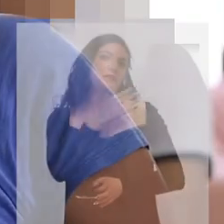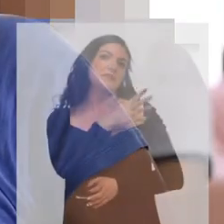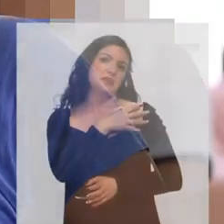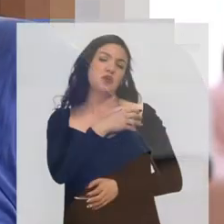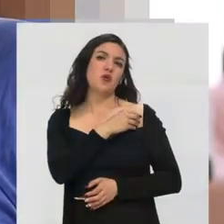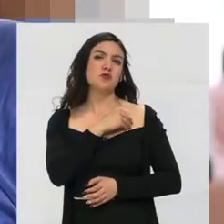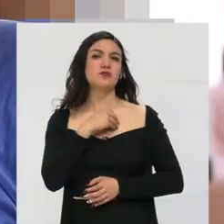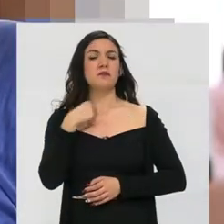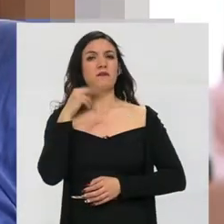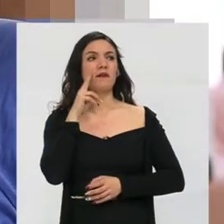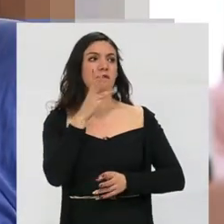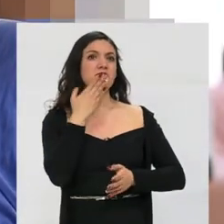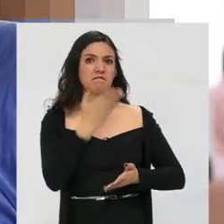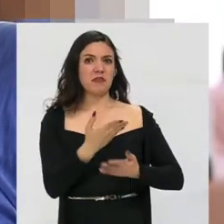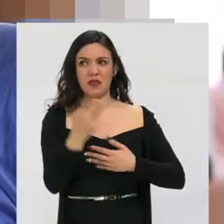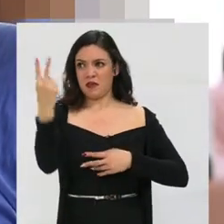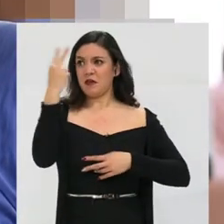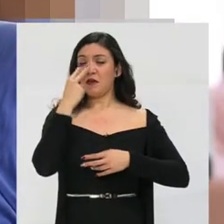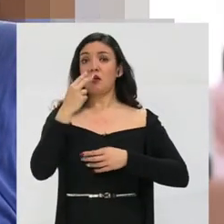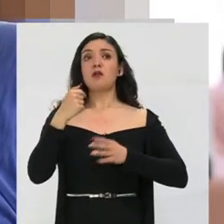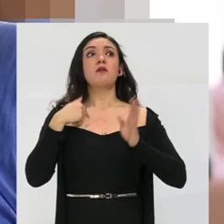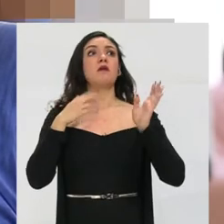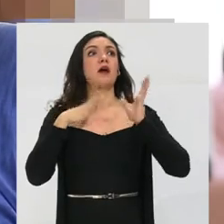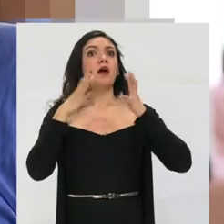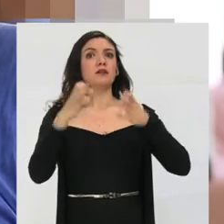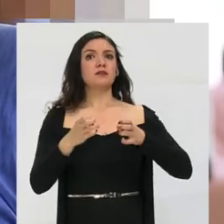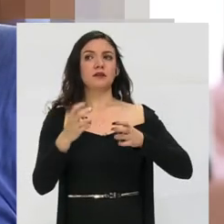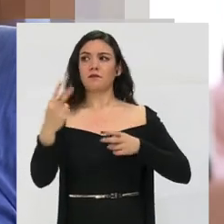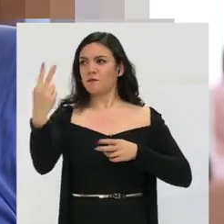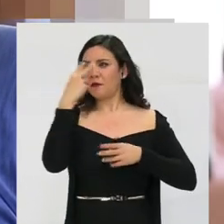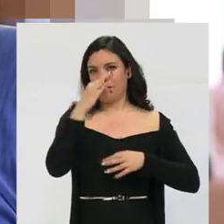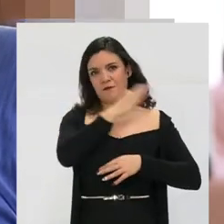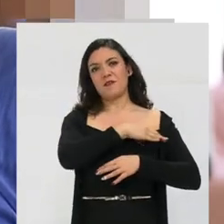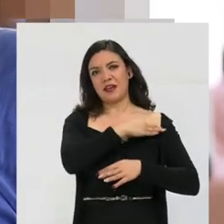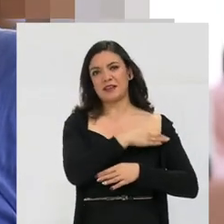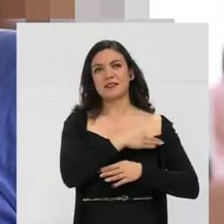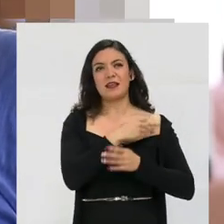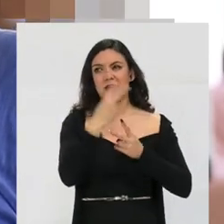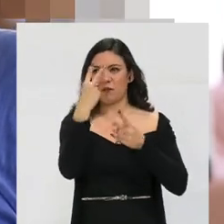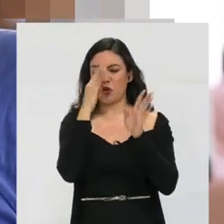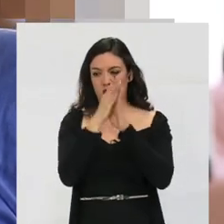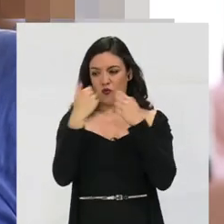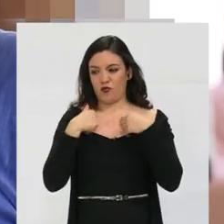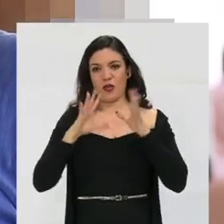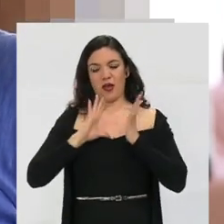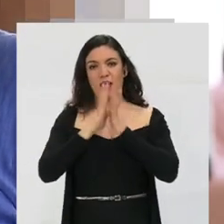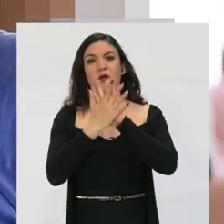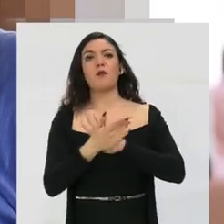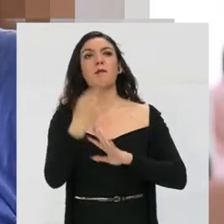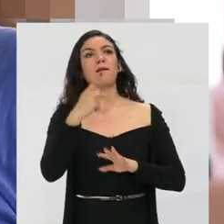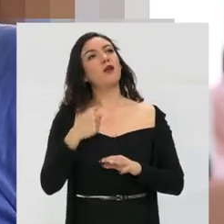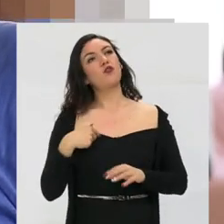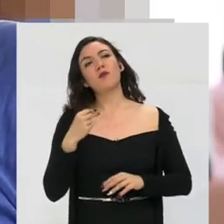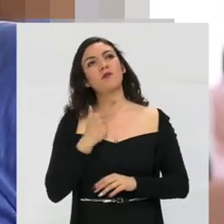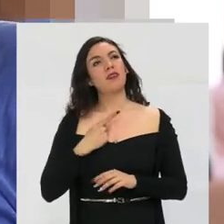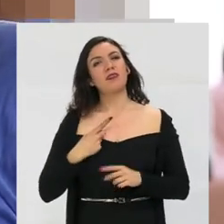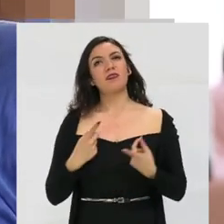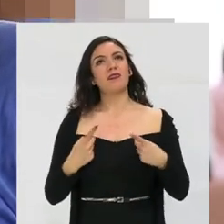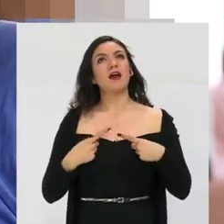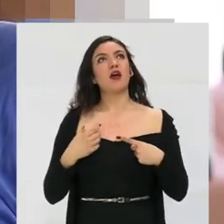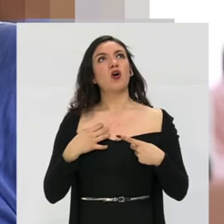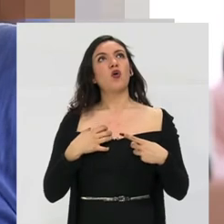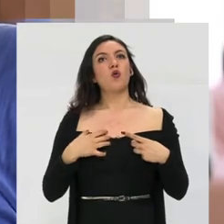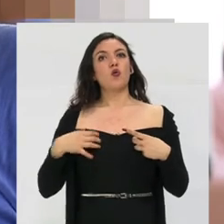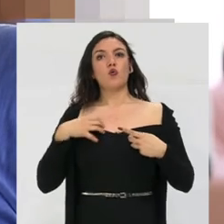Pues mis hijos sí me ven bien, también mis hermanos les da felicidad verme así, pero pues a mí no me